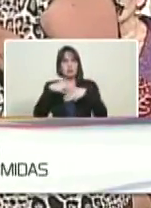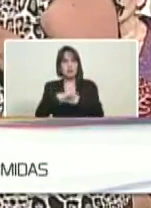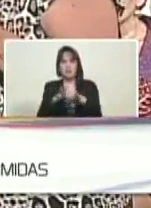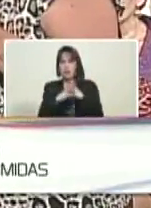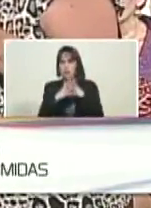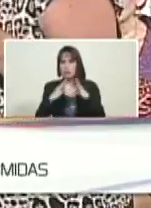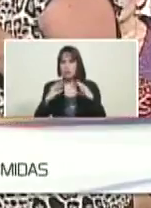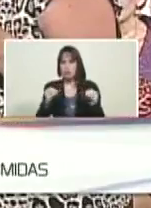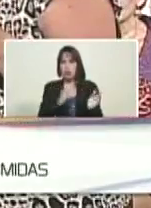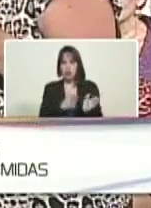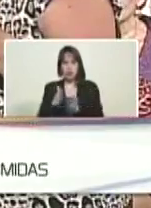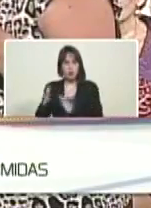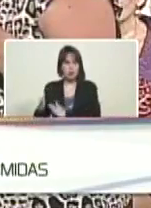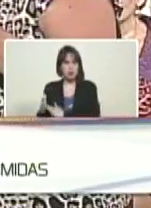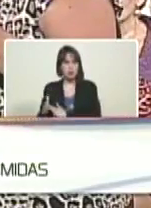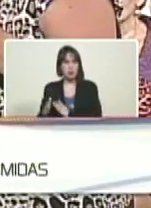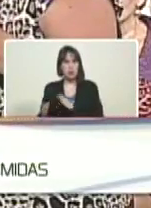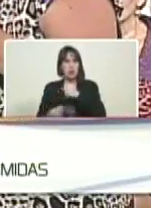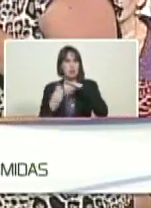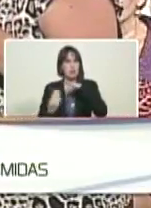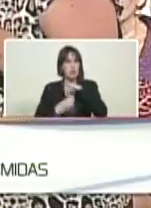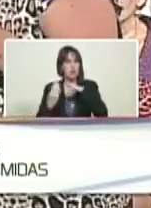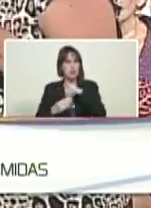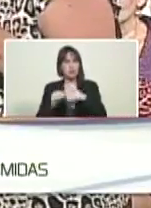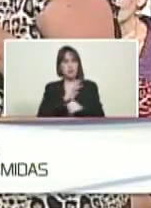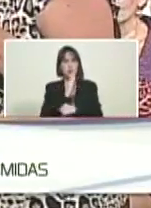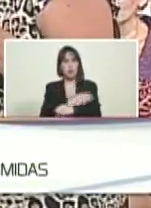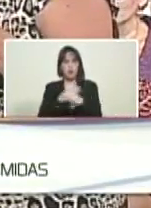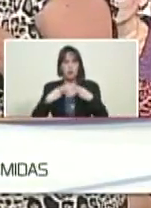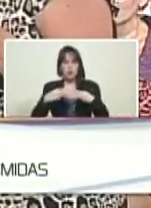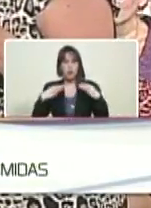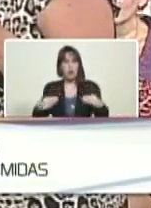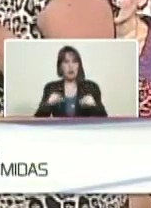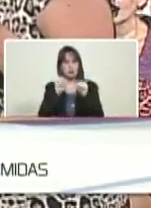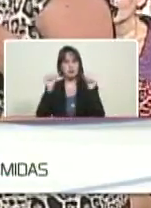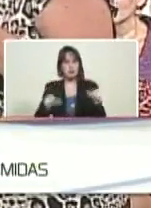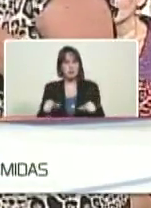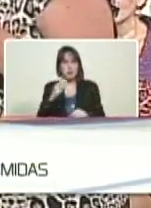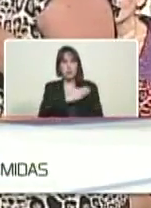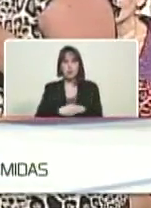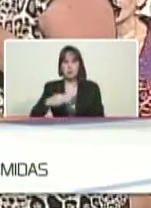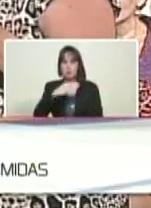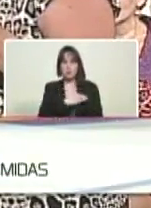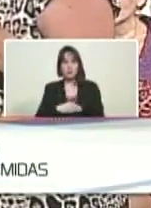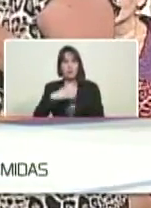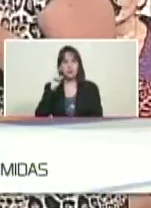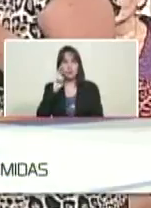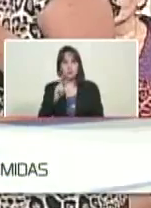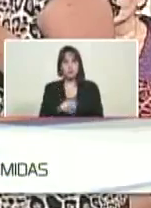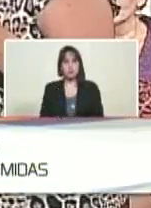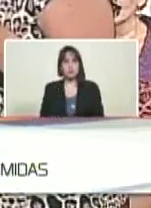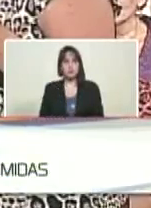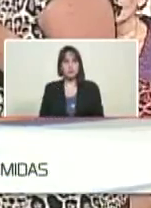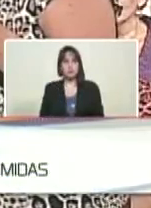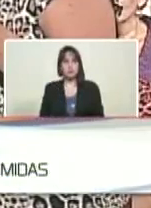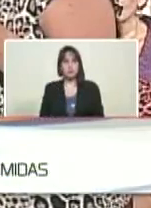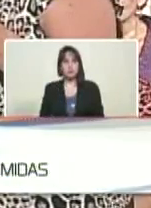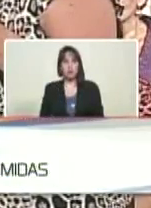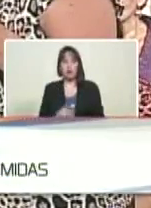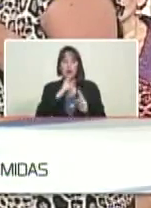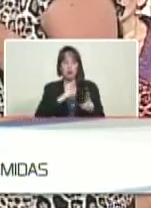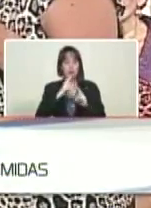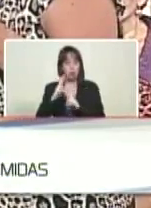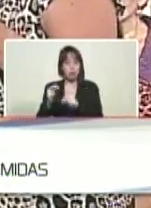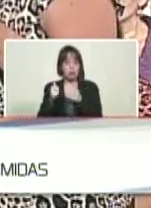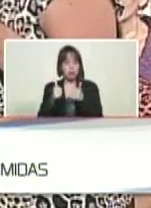las organizaciones de base del poder popular y el sistema de misiones y grandes misiones, a fin de dar respuestas a